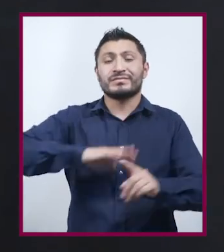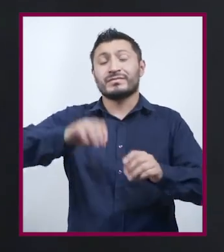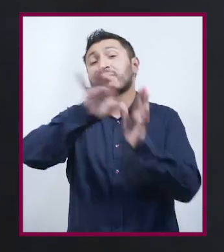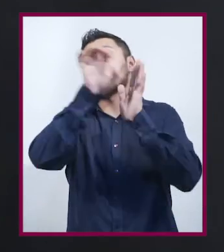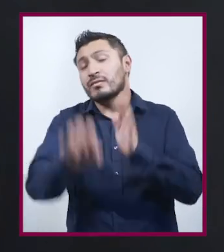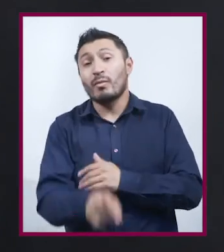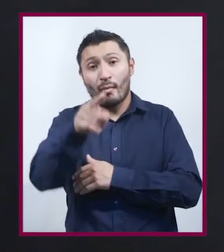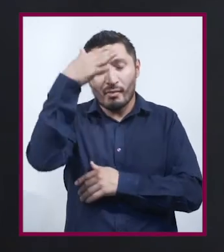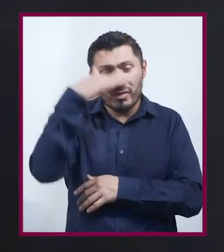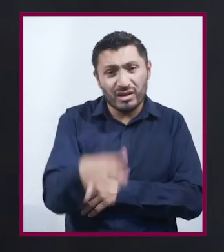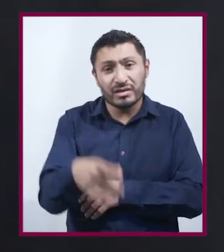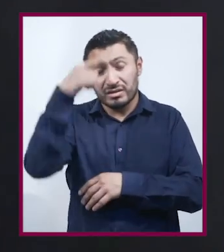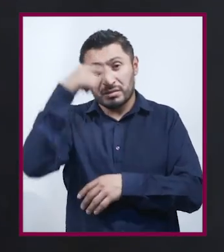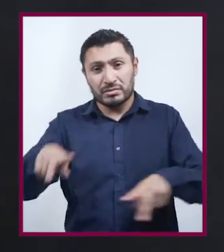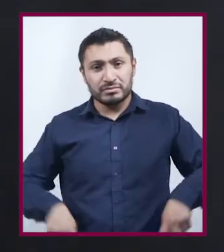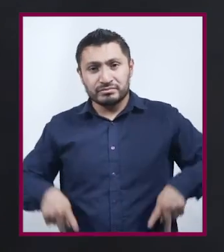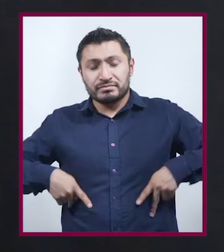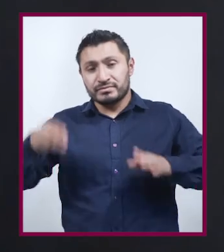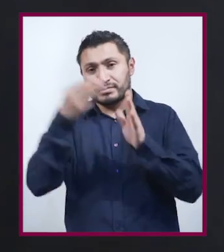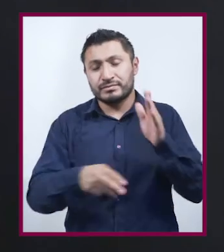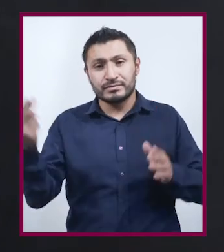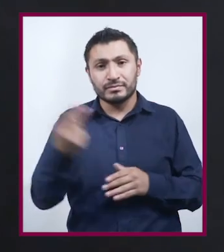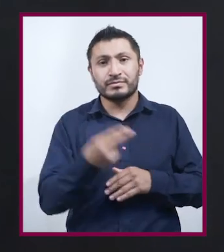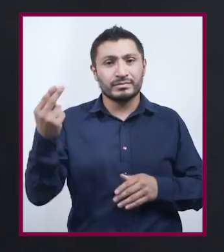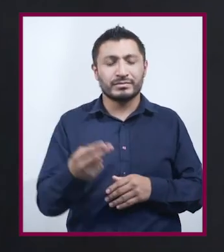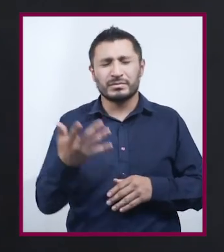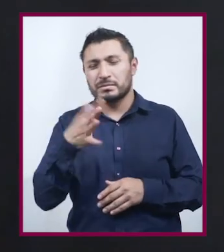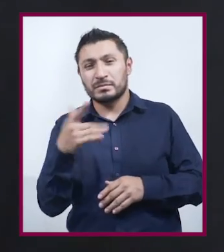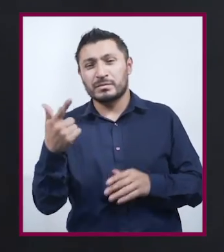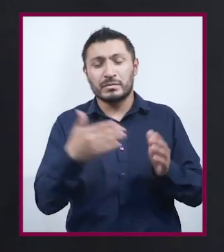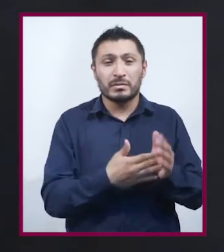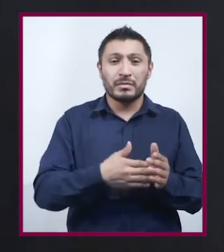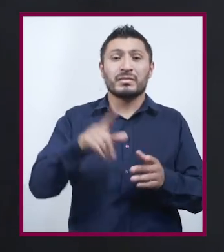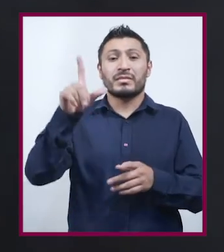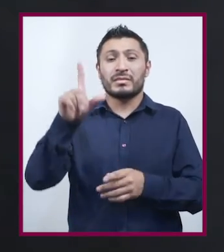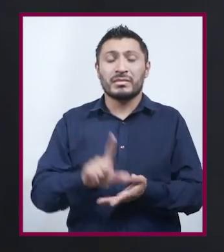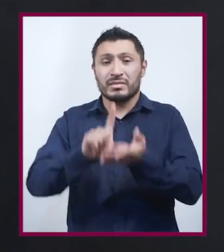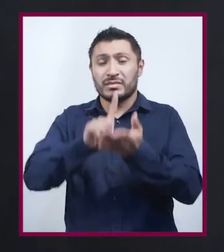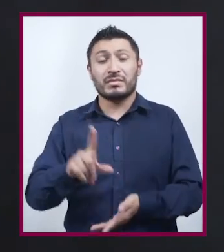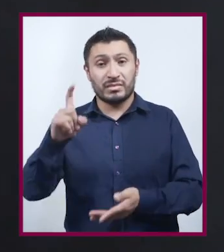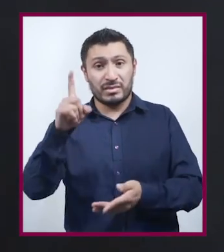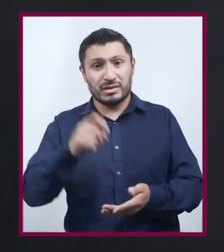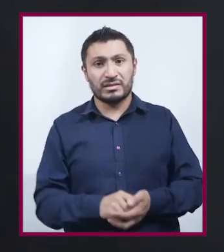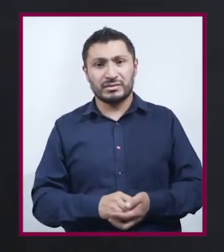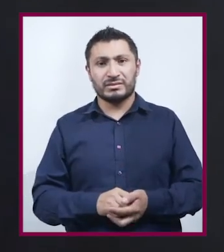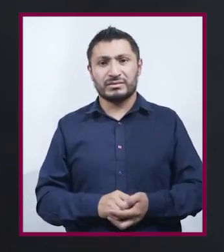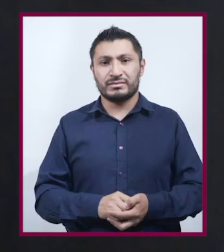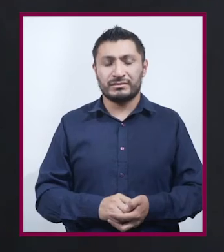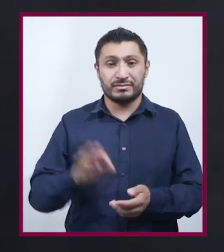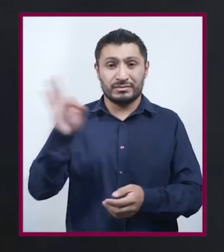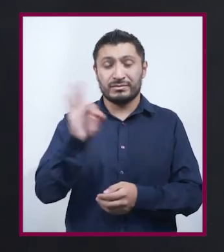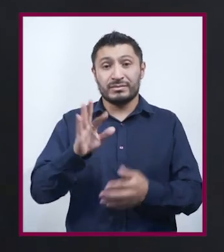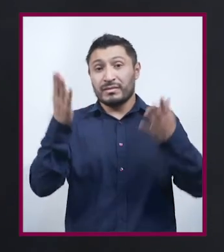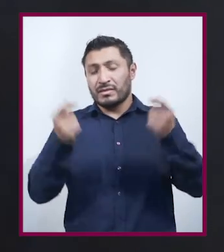ejemplo, ¿sabías que para hacer un pantalón de mezclilla se necesita casi 7,000 litros de agua? En el caso